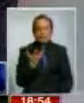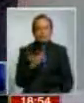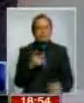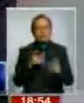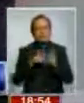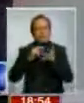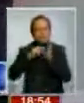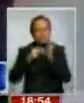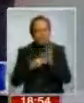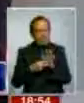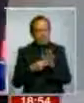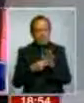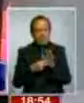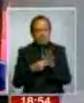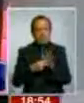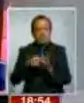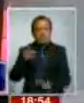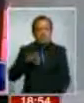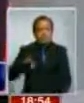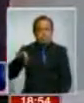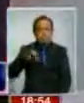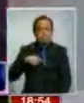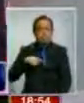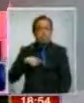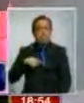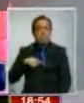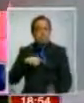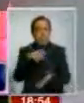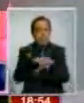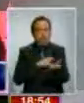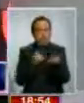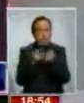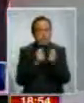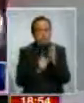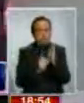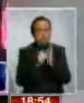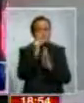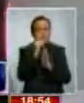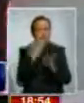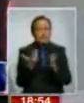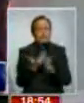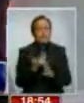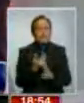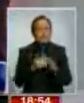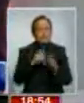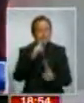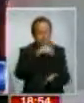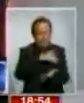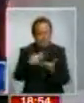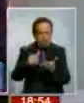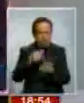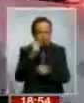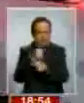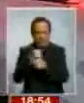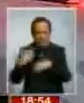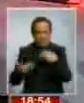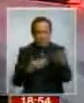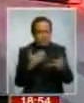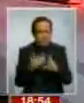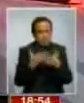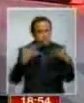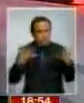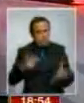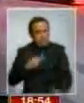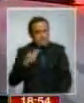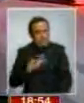enfrentar los problemas del desempleo. Creció más la economía. 999.000 empleos, 1.000.000 de empleos. Es pan sobre la mesa. Eso es muy